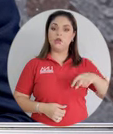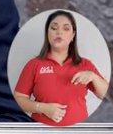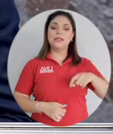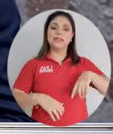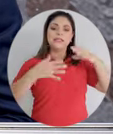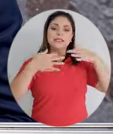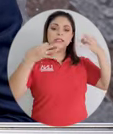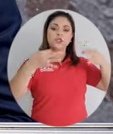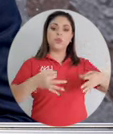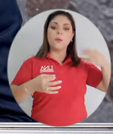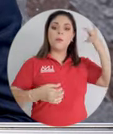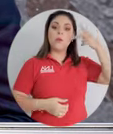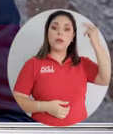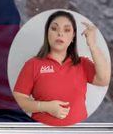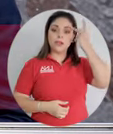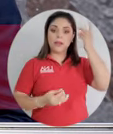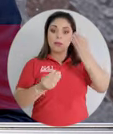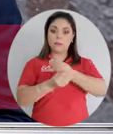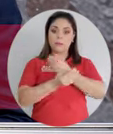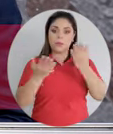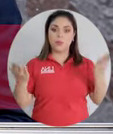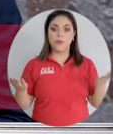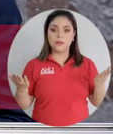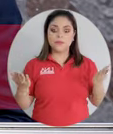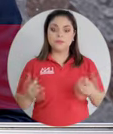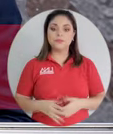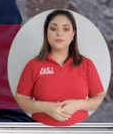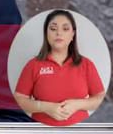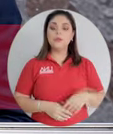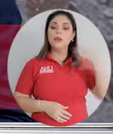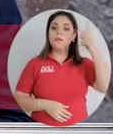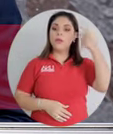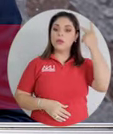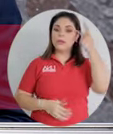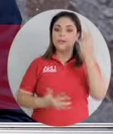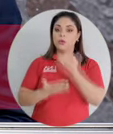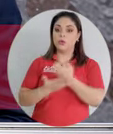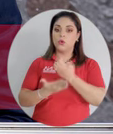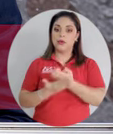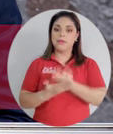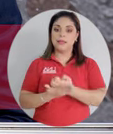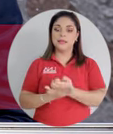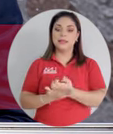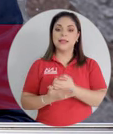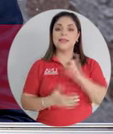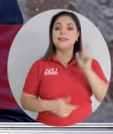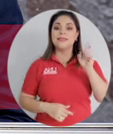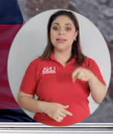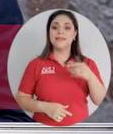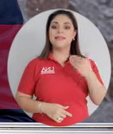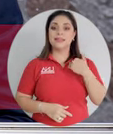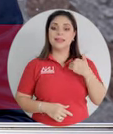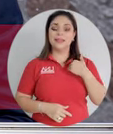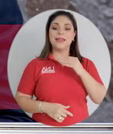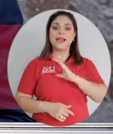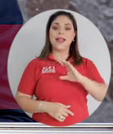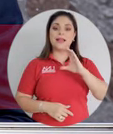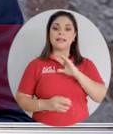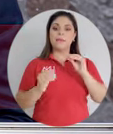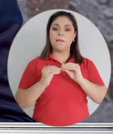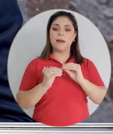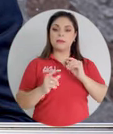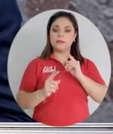es necesario tomar políticas, la política pública y las políticas económicas tienen